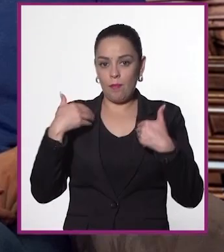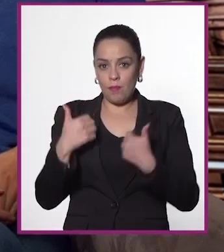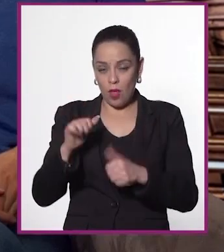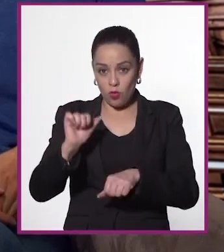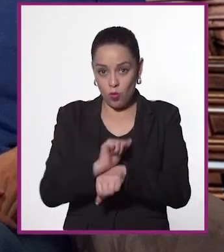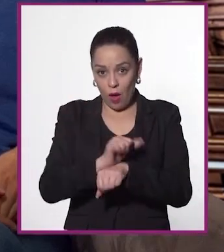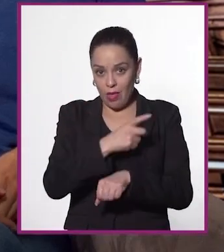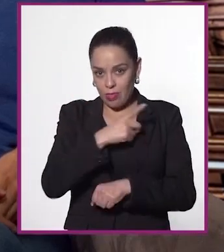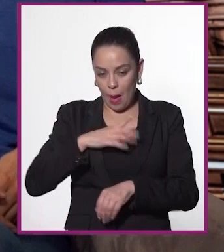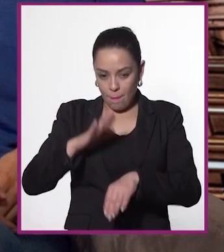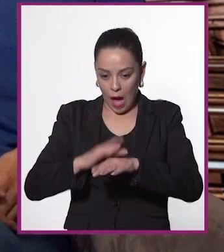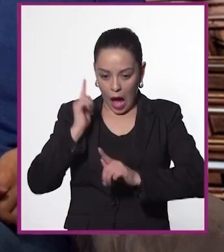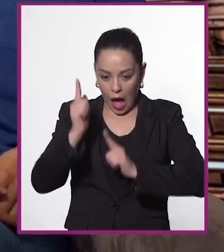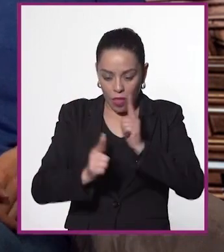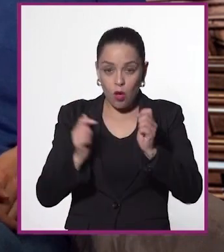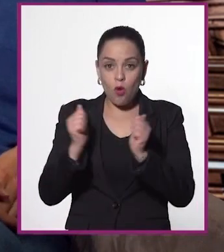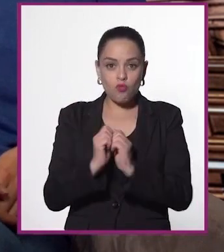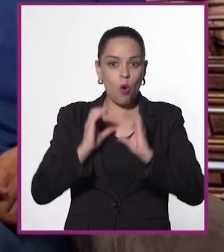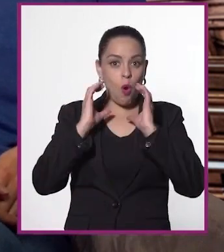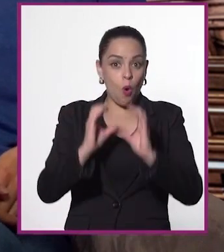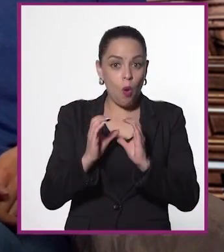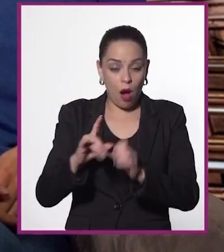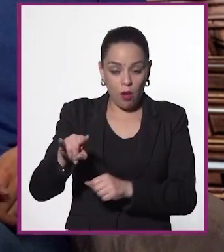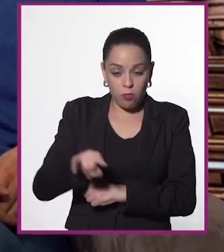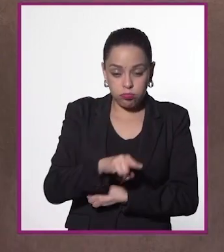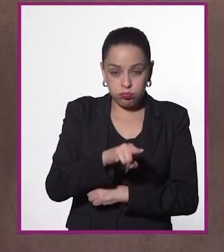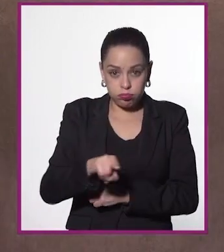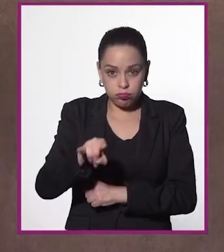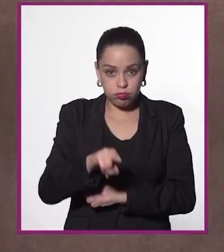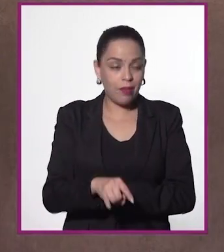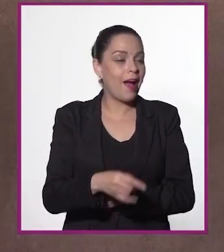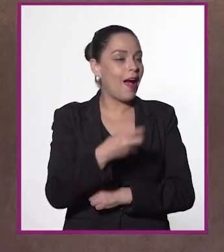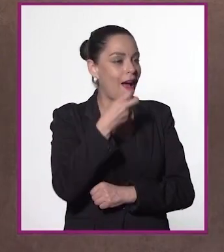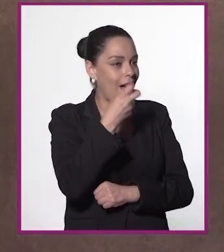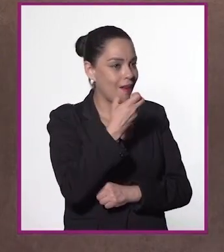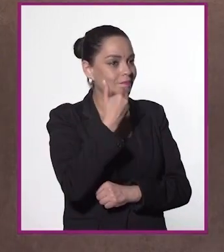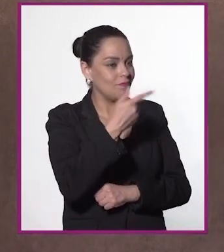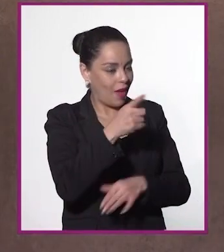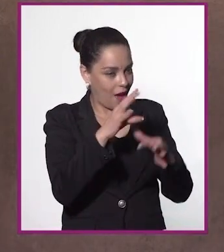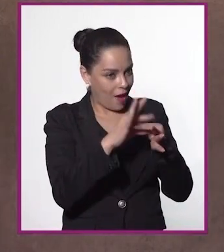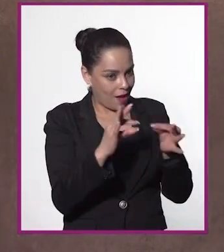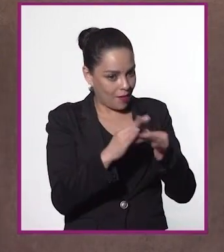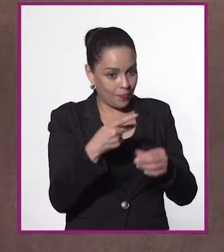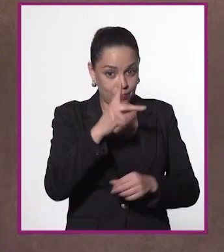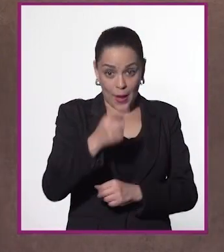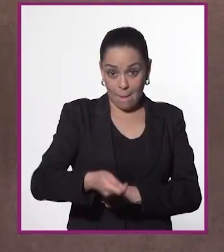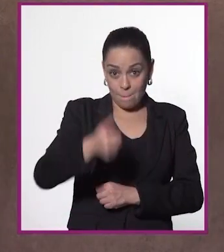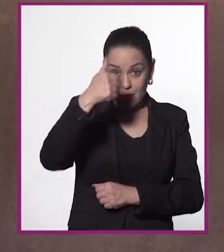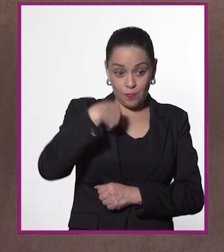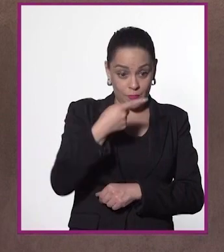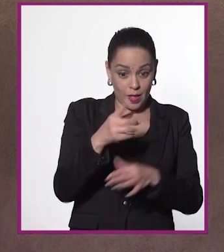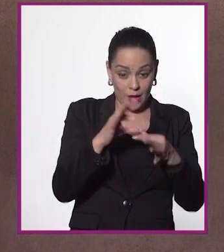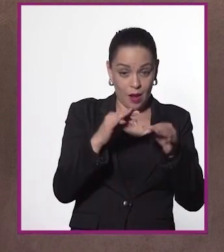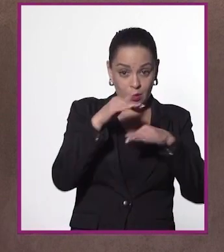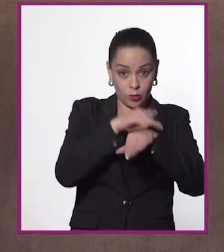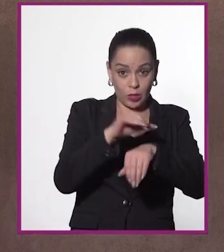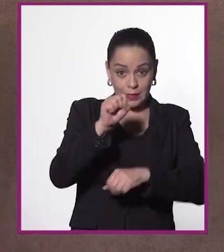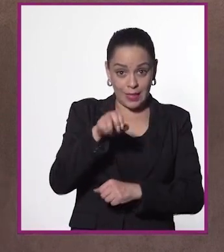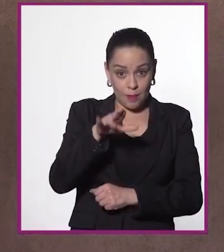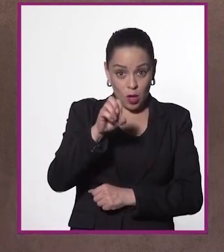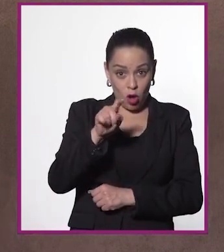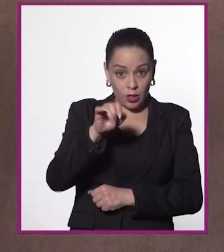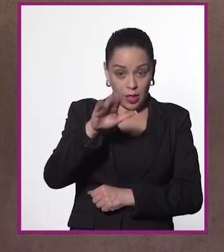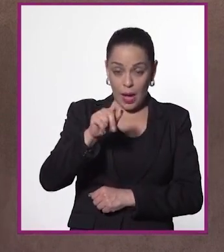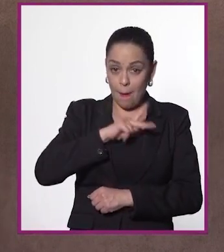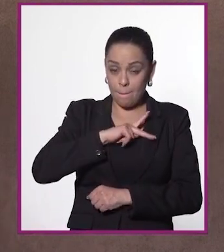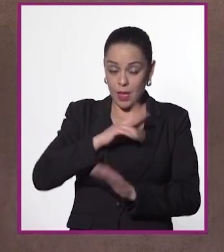¿no? Excelente observación, señorita Viviana. Y aunque yo no fui el primero en hablar de la semiótica, en mi